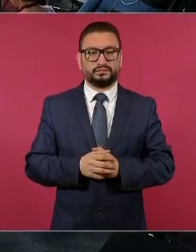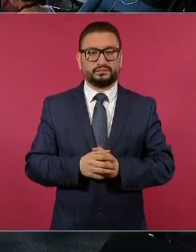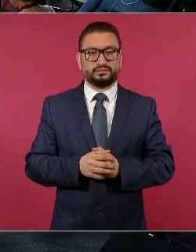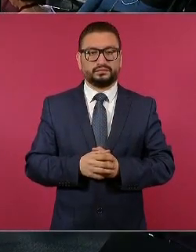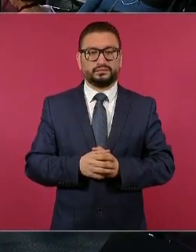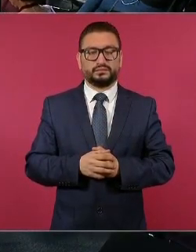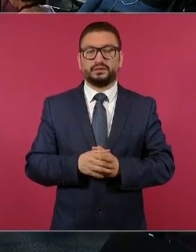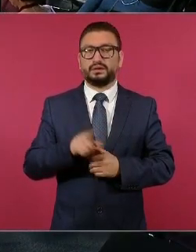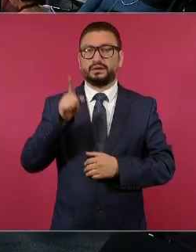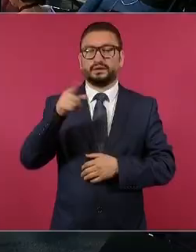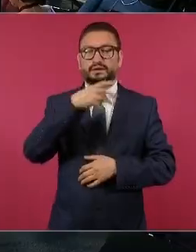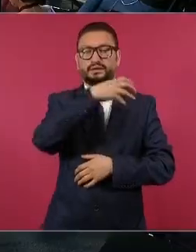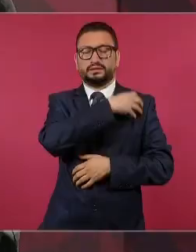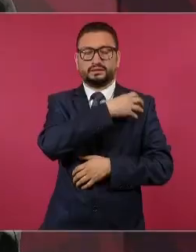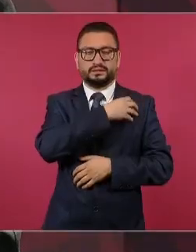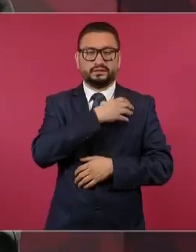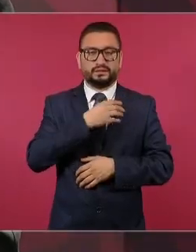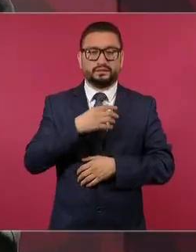el general